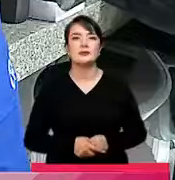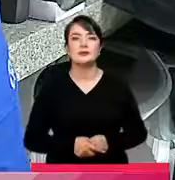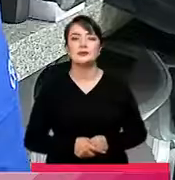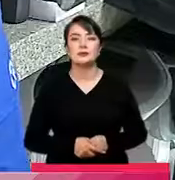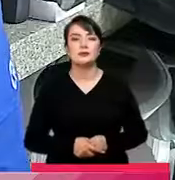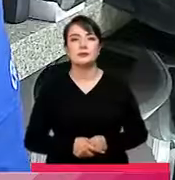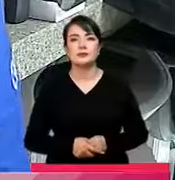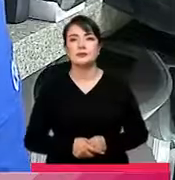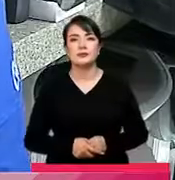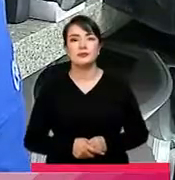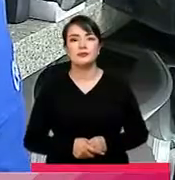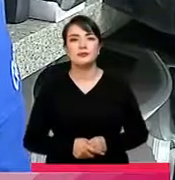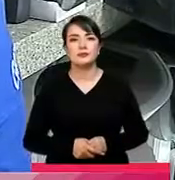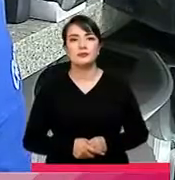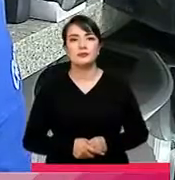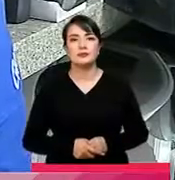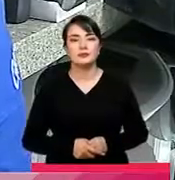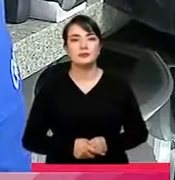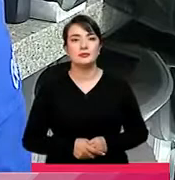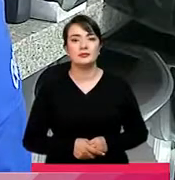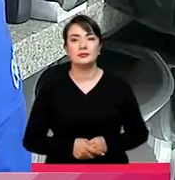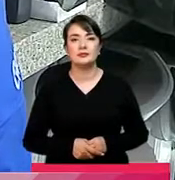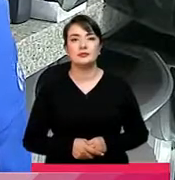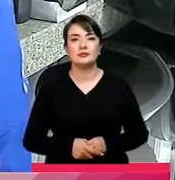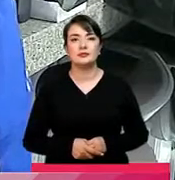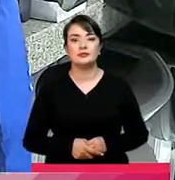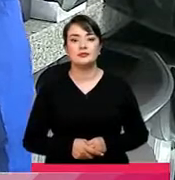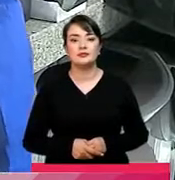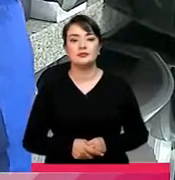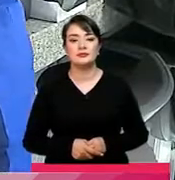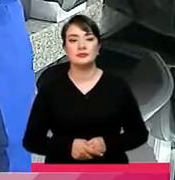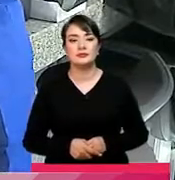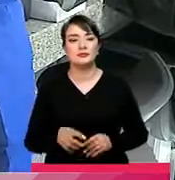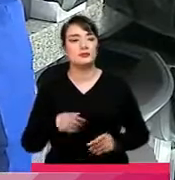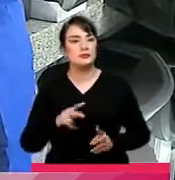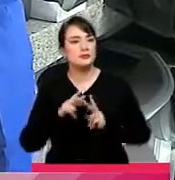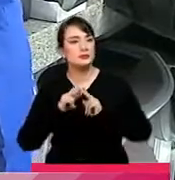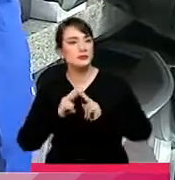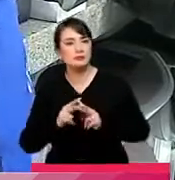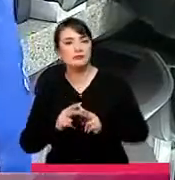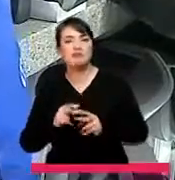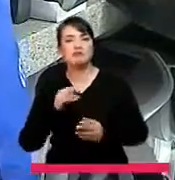con que cuenta la entidad de todo el país estos créditos tendrán plazos de hasta 10 años